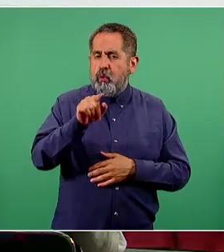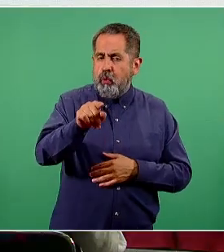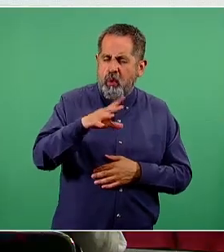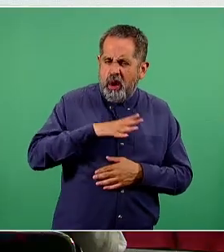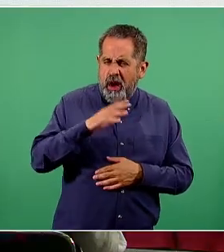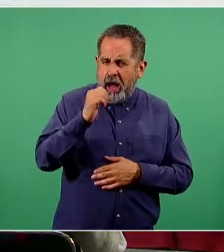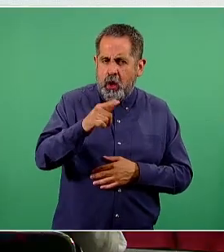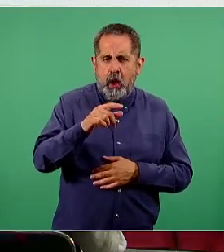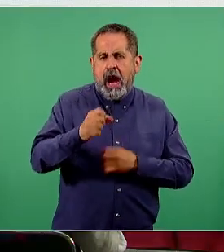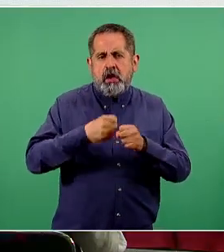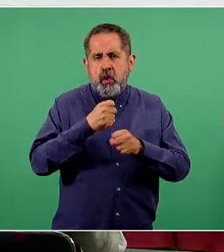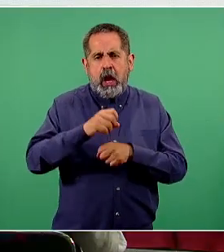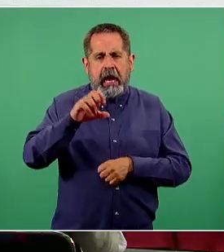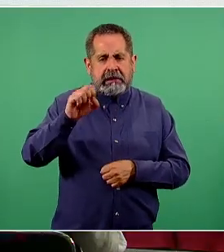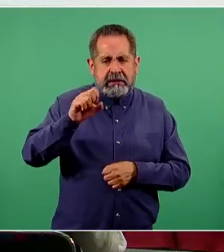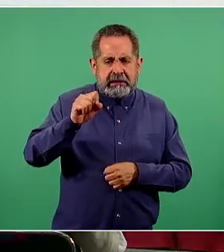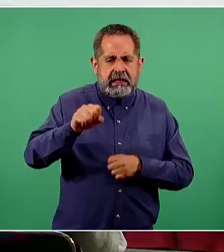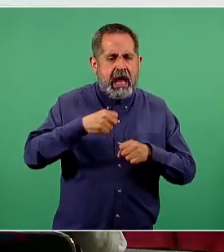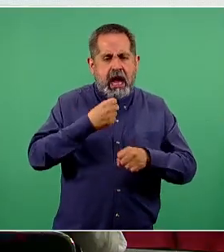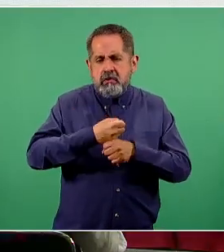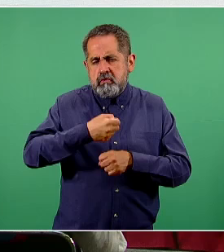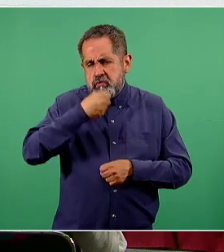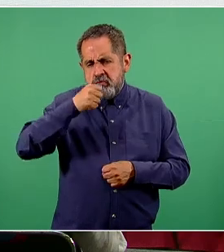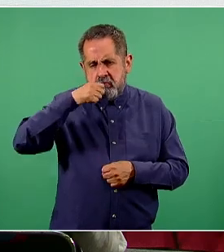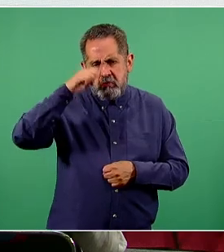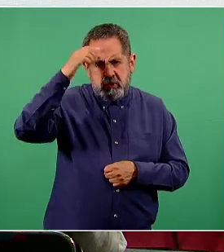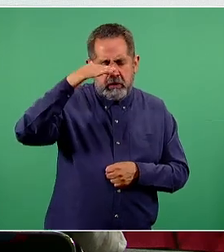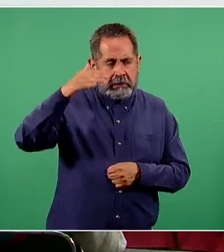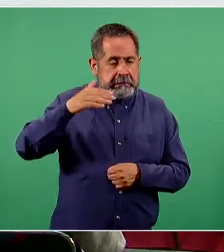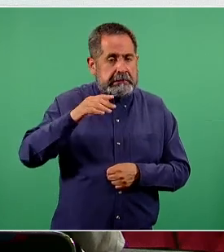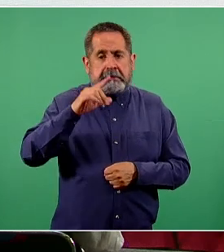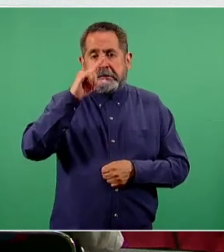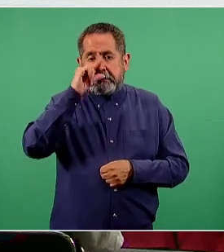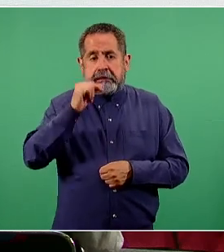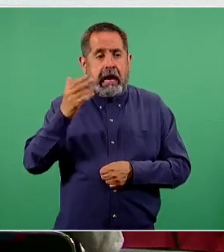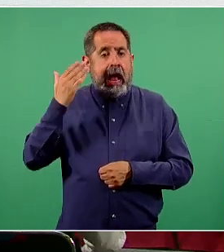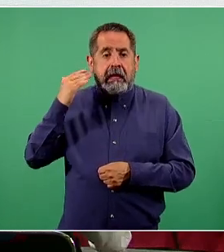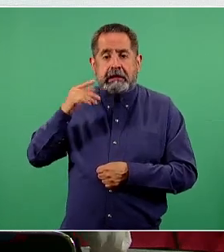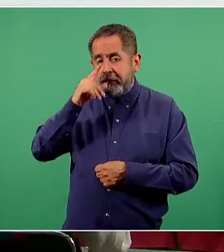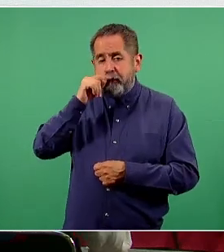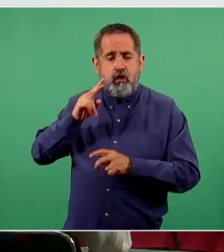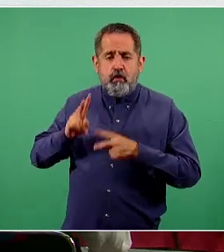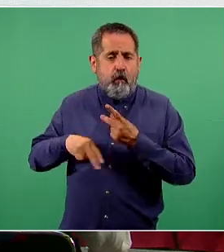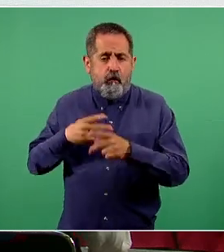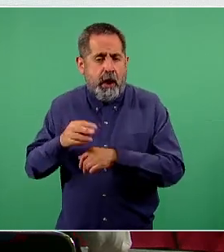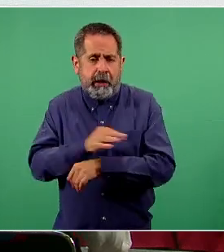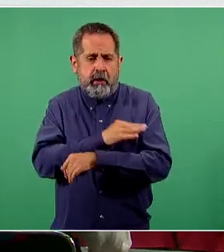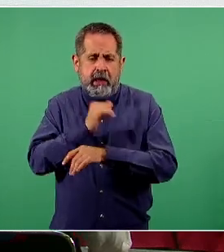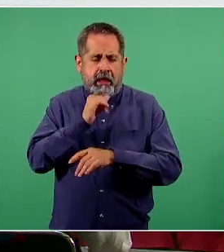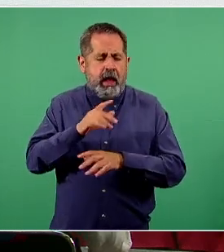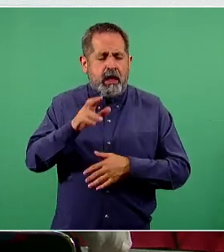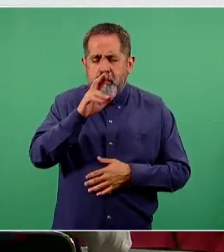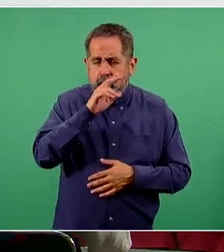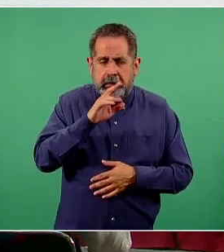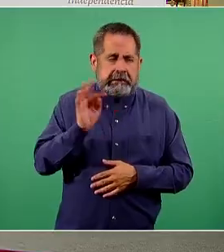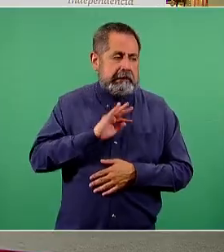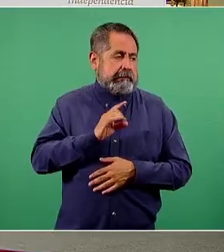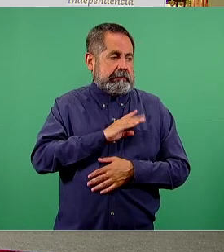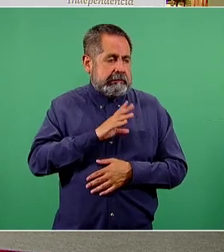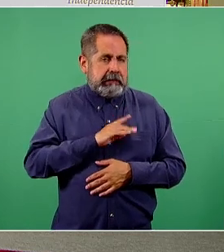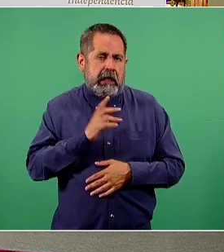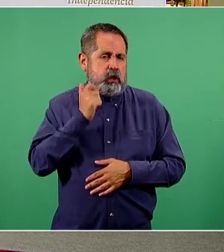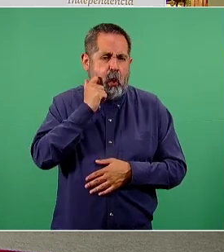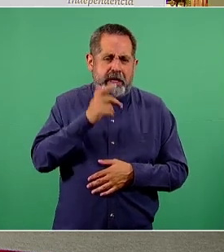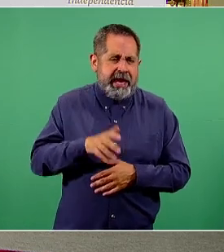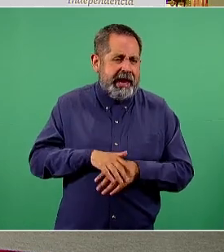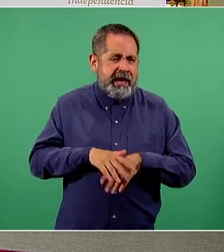tiene 60 o más años de edad y no fue vacunada por la razón que sea, no se atrevió, no quiso,